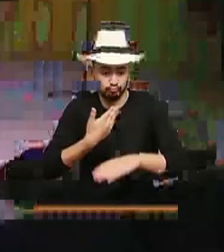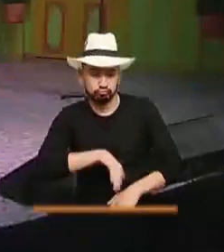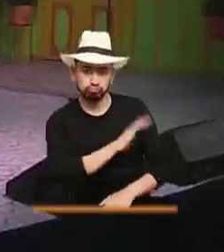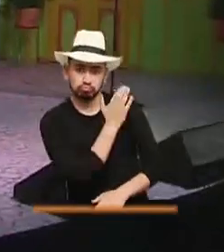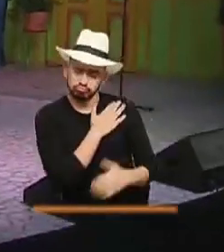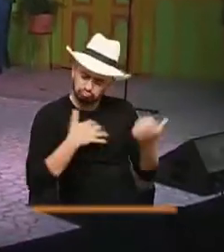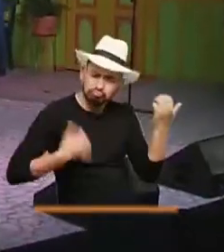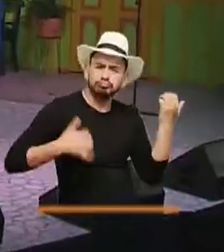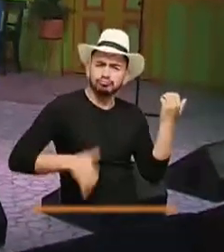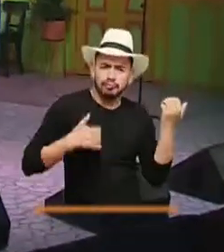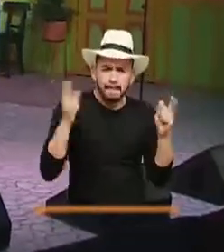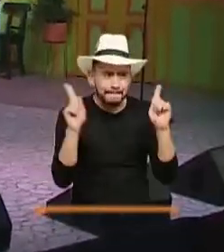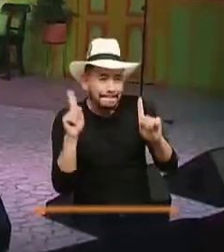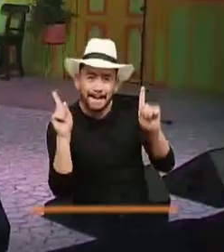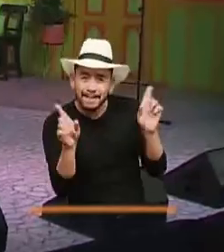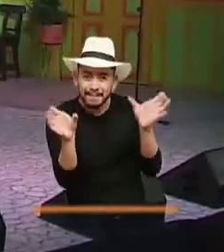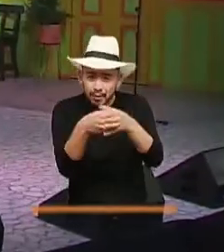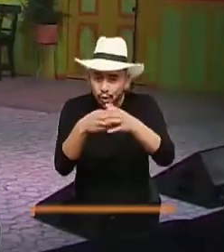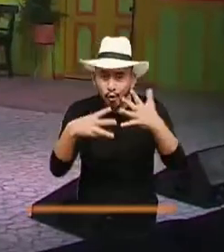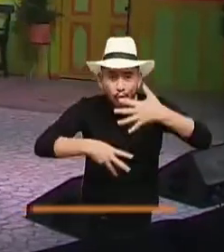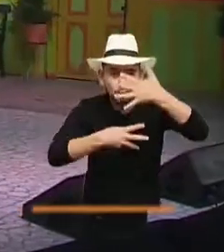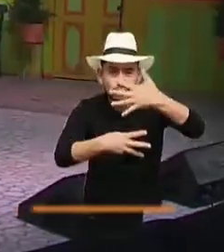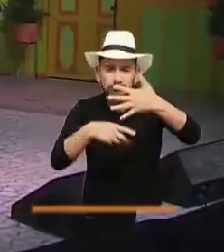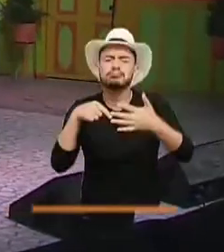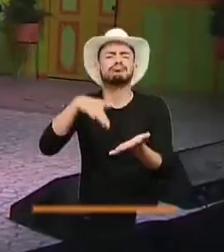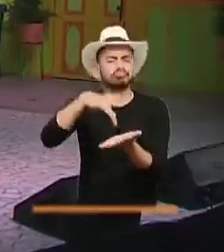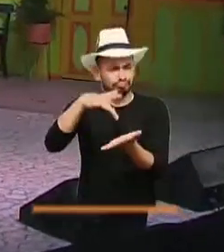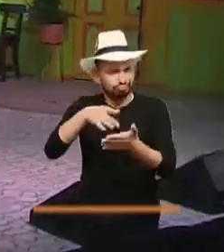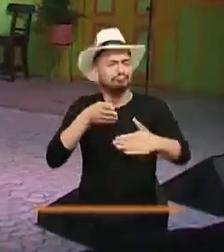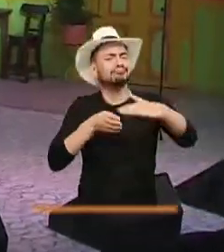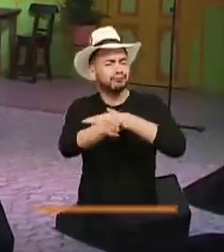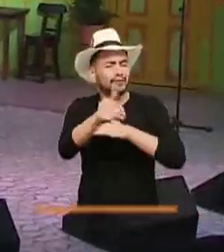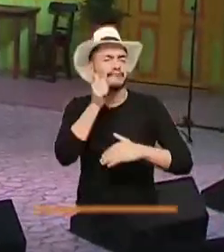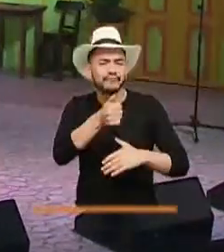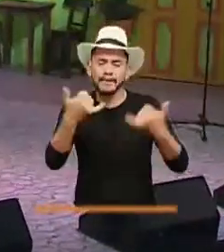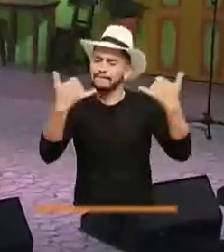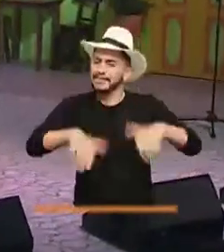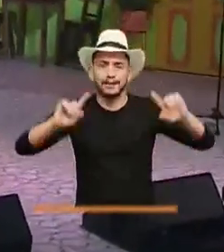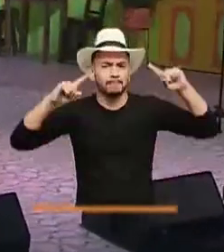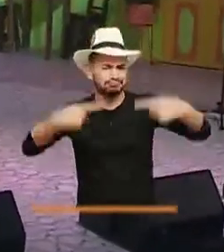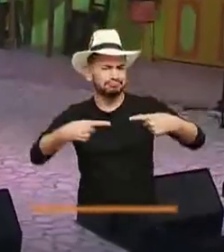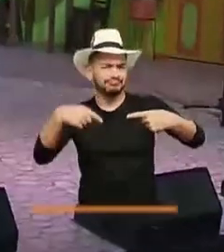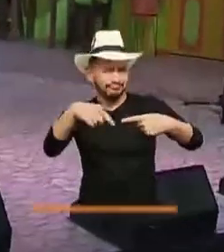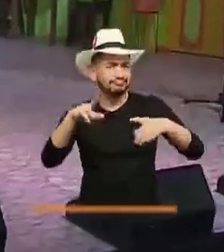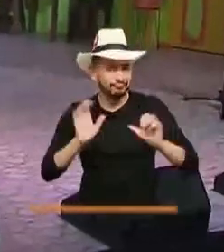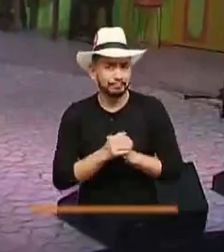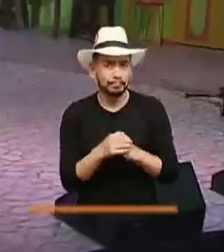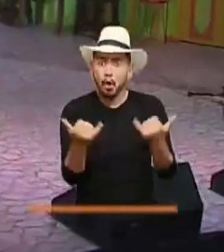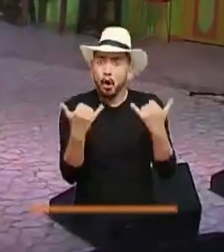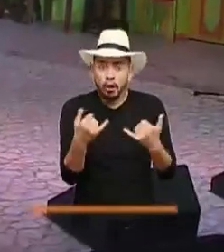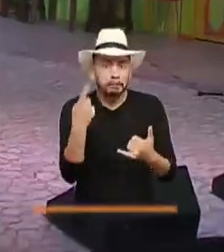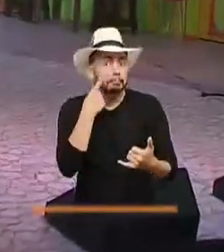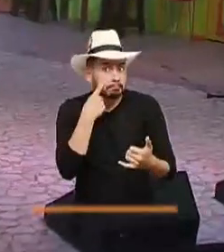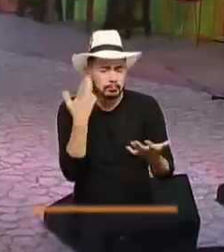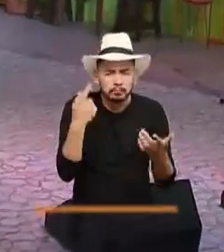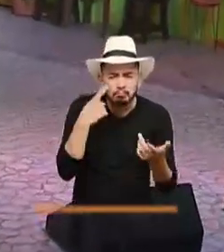Daniela, quedan clasificados a la gran final de mañana, pero hoy con ellos vamos a definir quién será el rey de esta